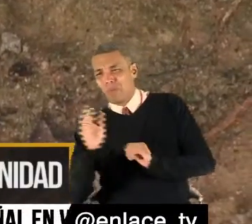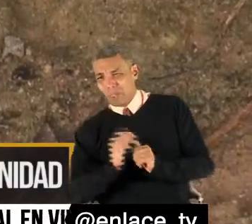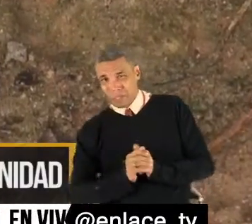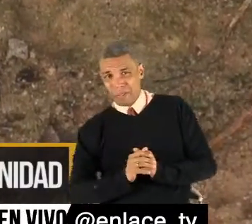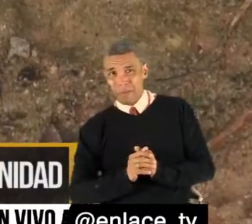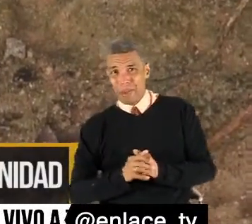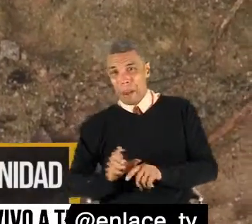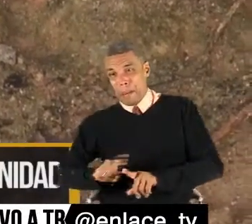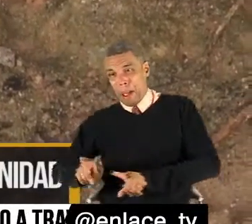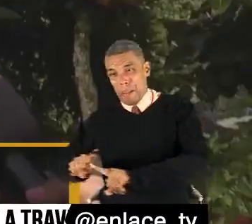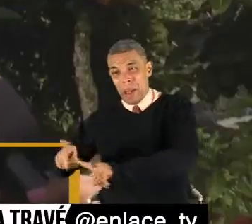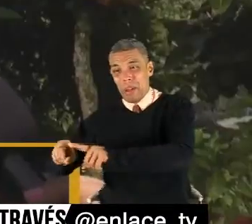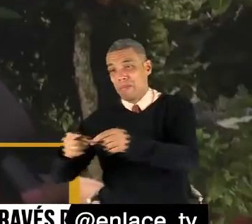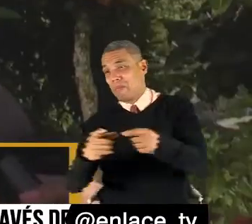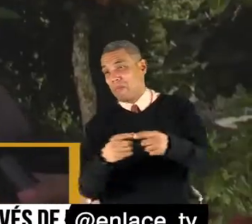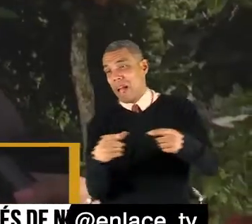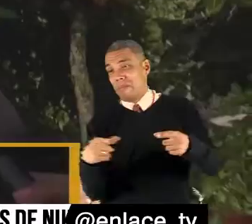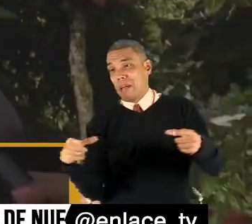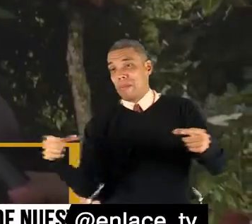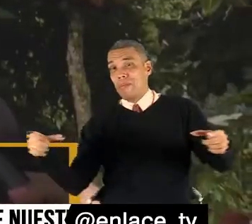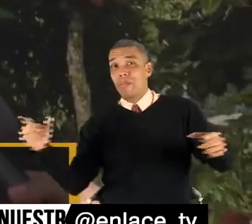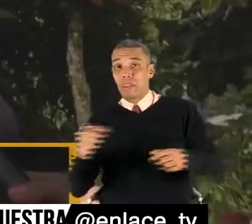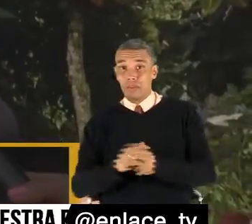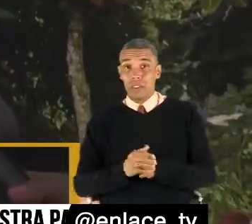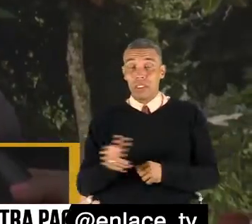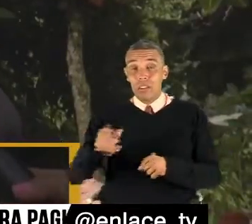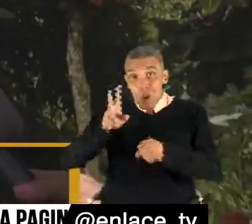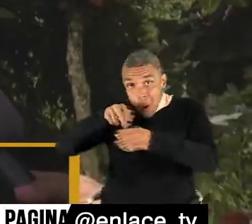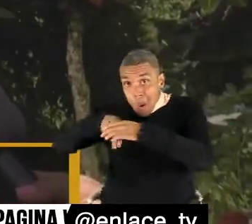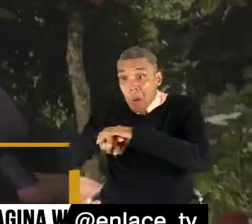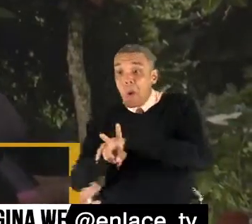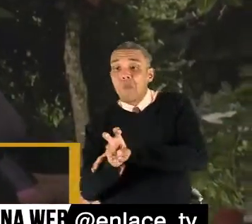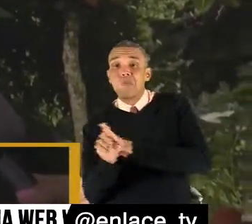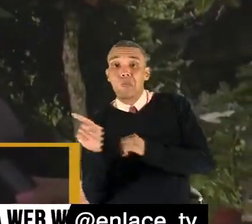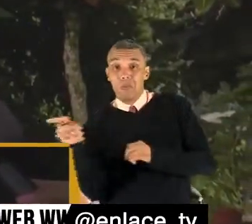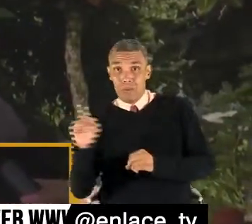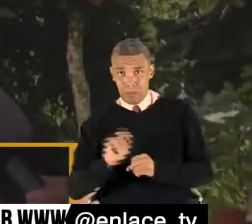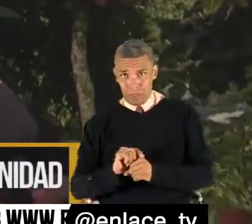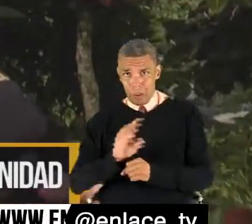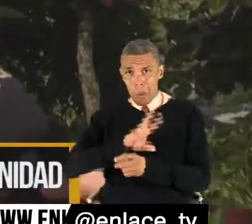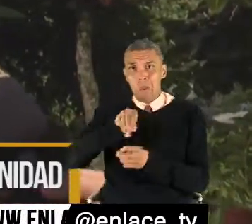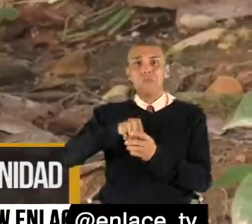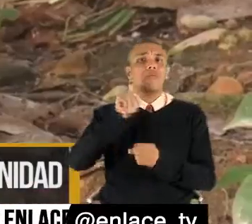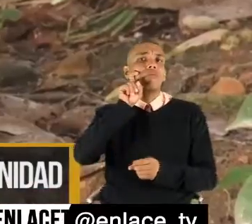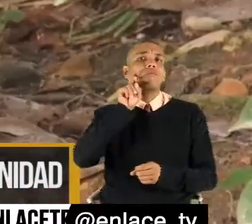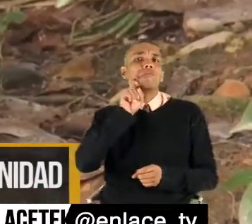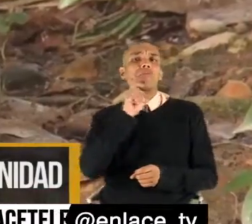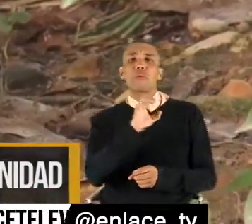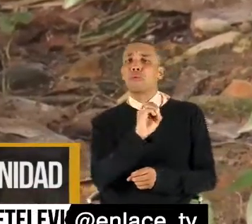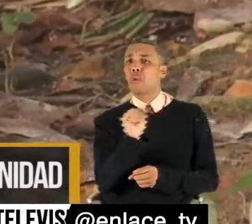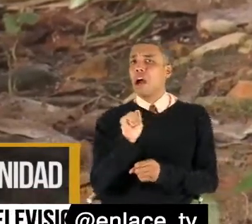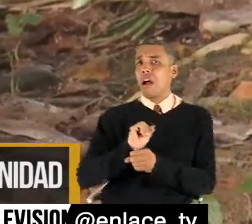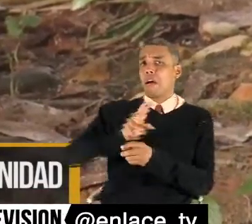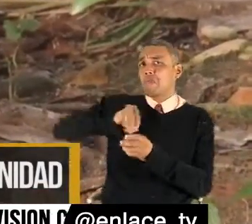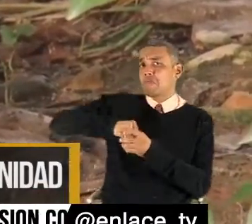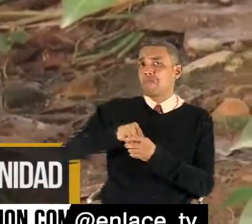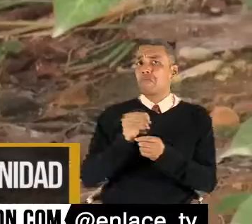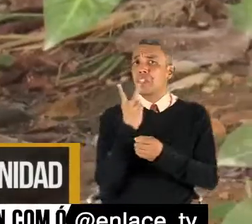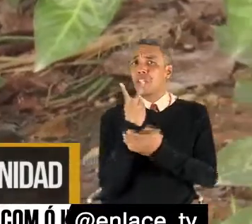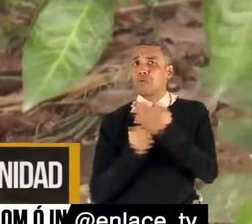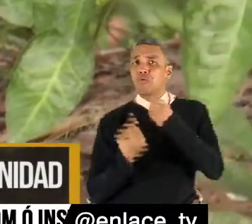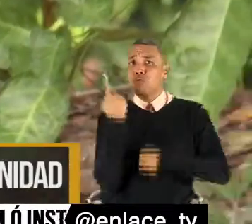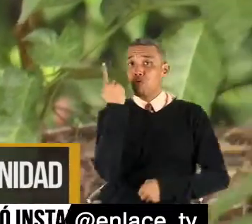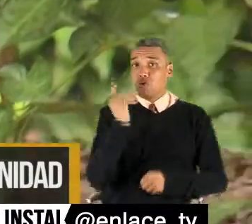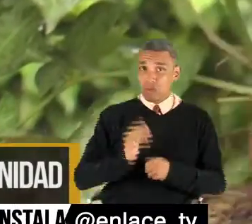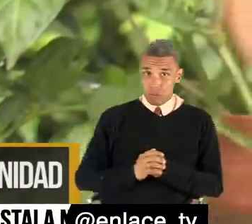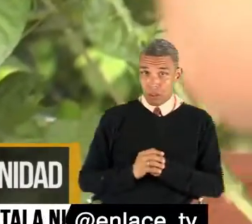son hermafroditas, ellos tienen ambos sexos y entonces se reproducen con mucha facilidad. La comunidad del barrio Los